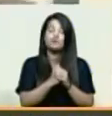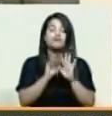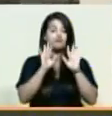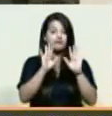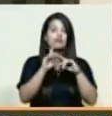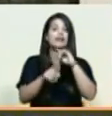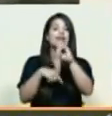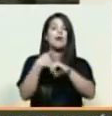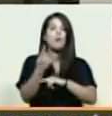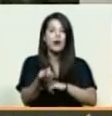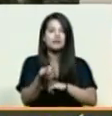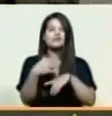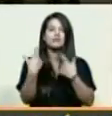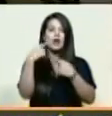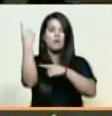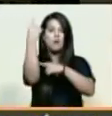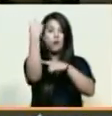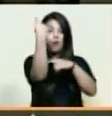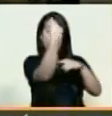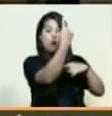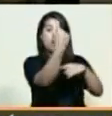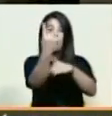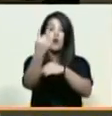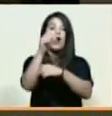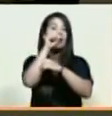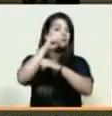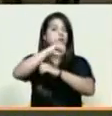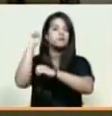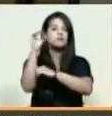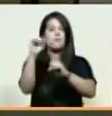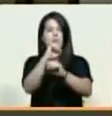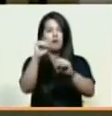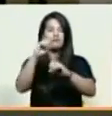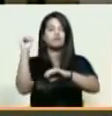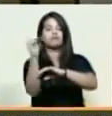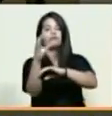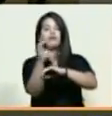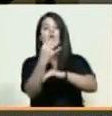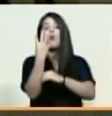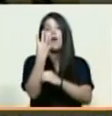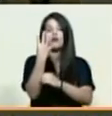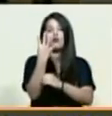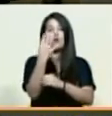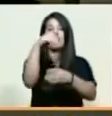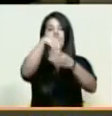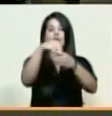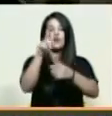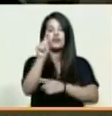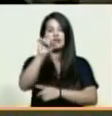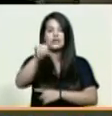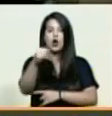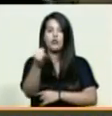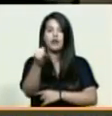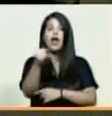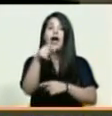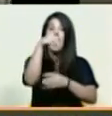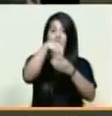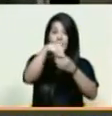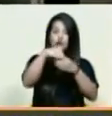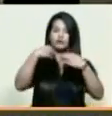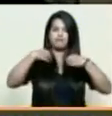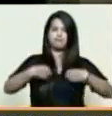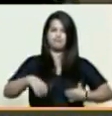Posteriormente, lanzaron 4 granadas al Tribunal Supremo de Justicia, mientras los magistrados de la Sala Constitucional